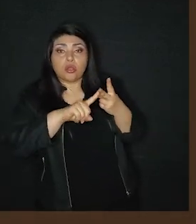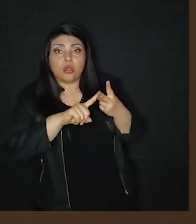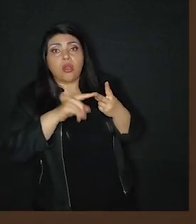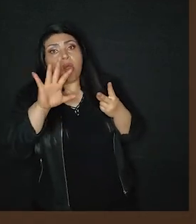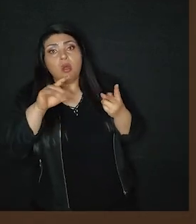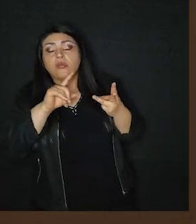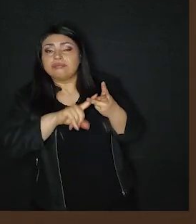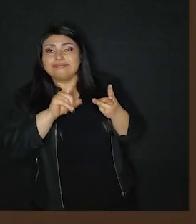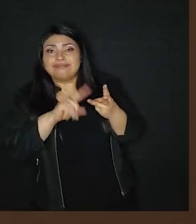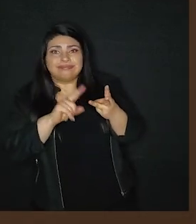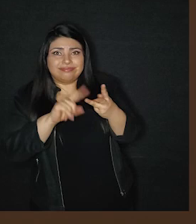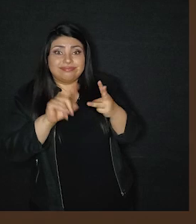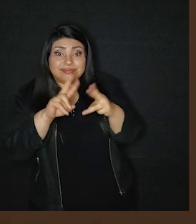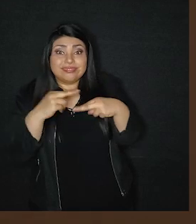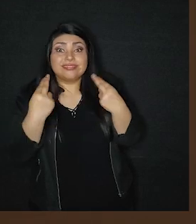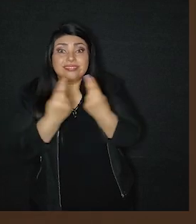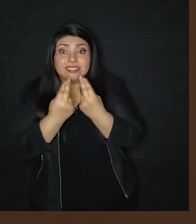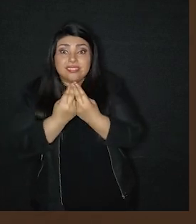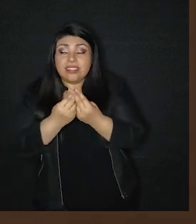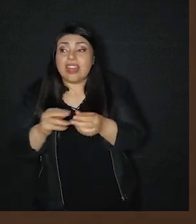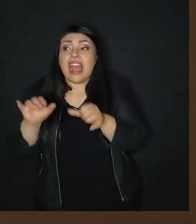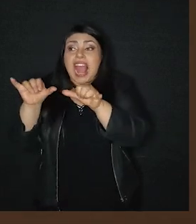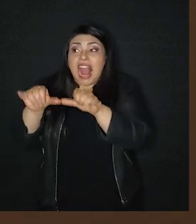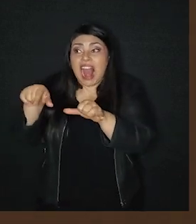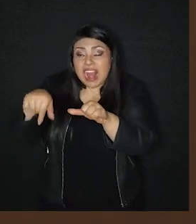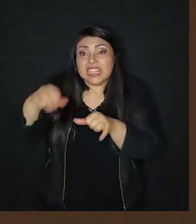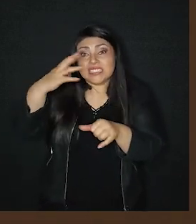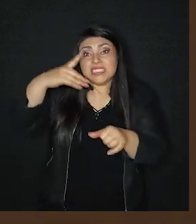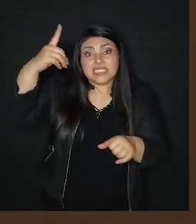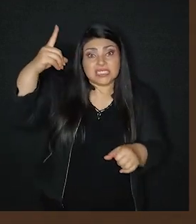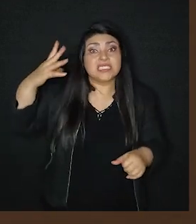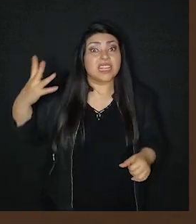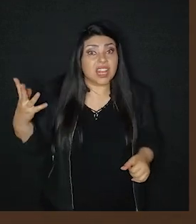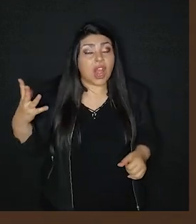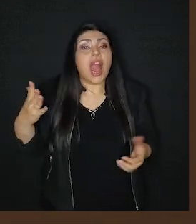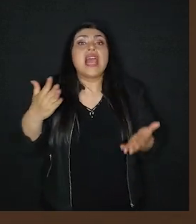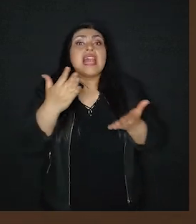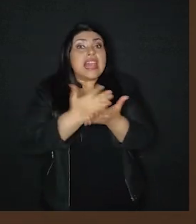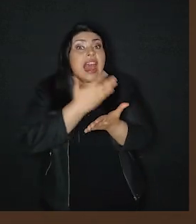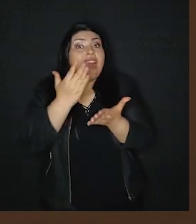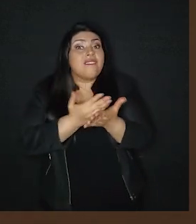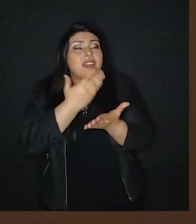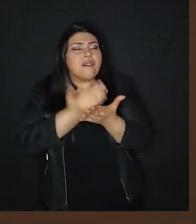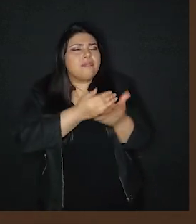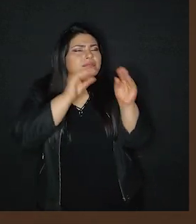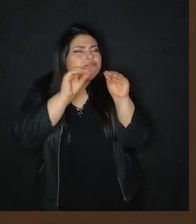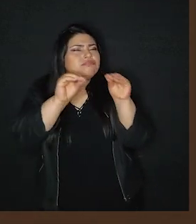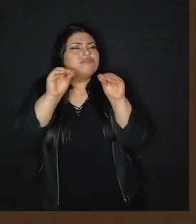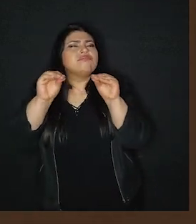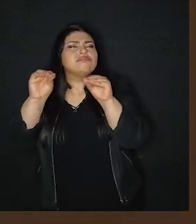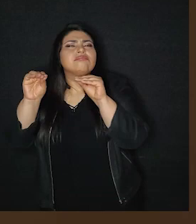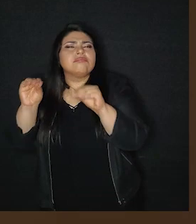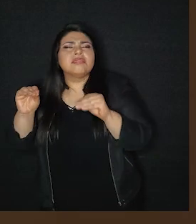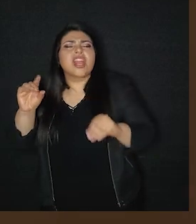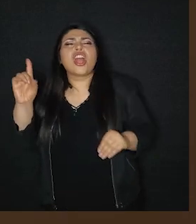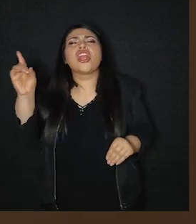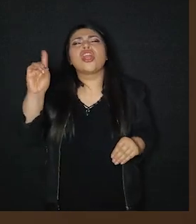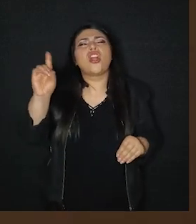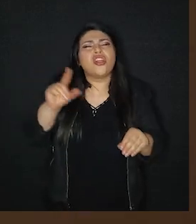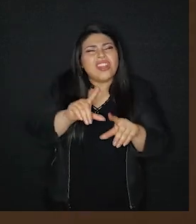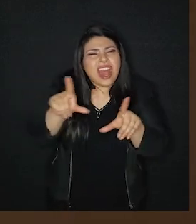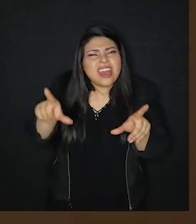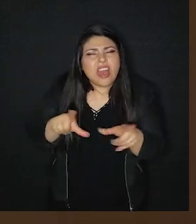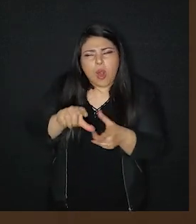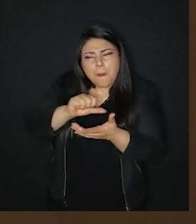reunidos en su nombre habita el señor la Biblia nos está dando los asos De dónde es este lugar